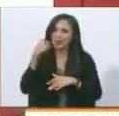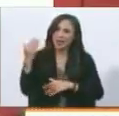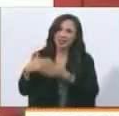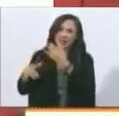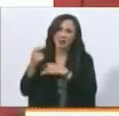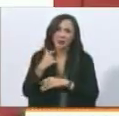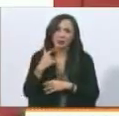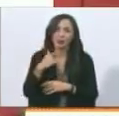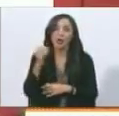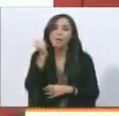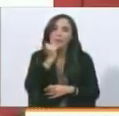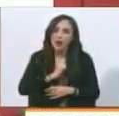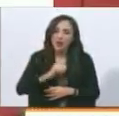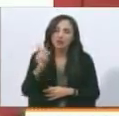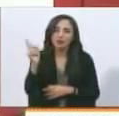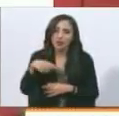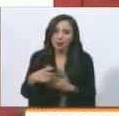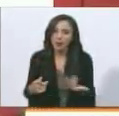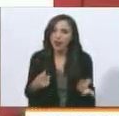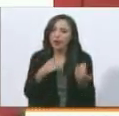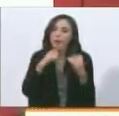en Valencia. Hay un teniente que todavía está